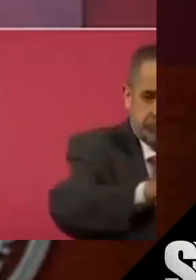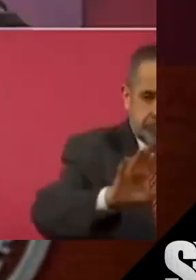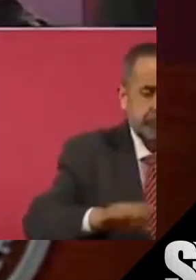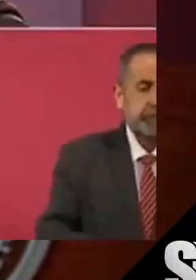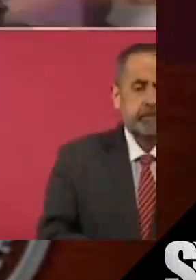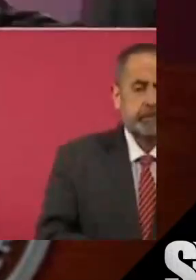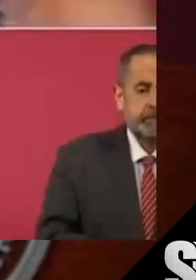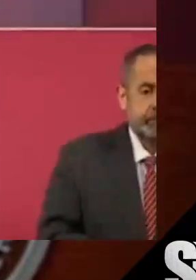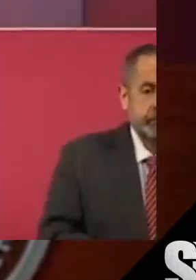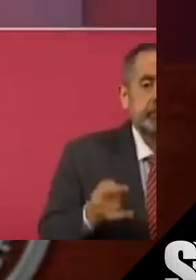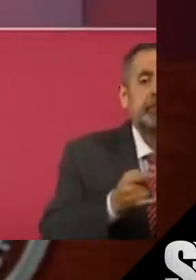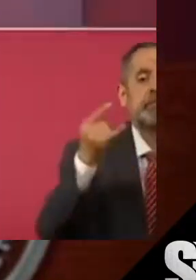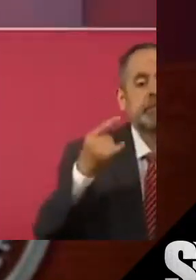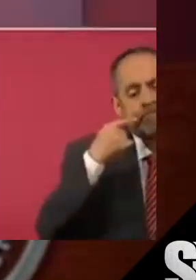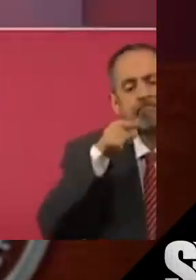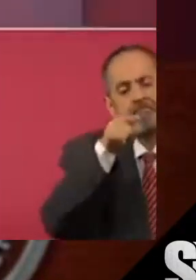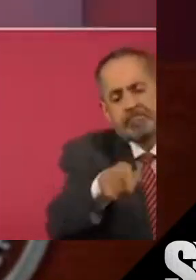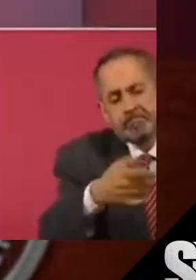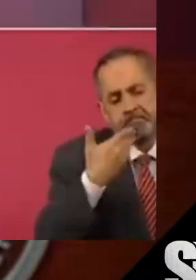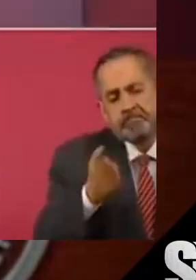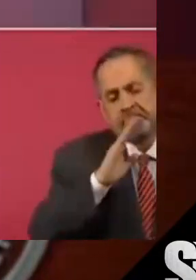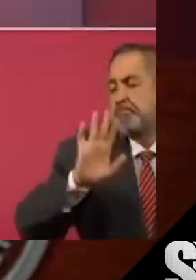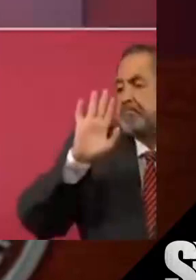Y la historia nos juzgará.